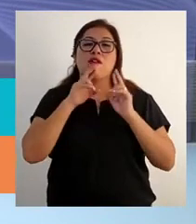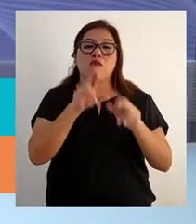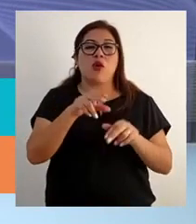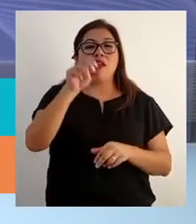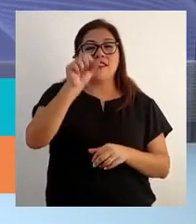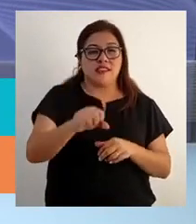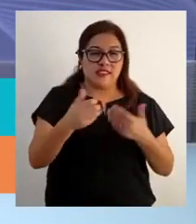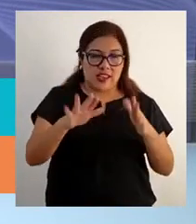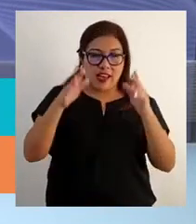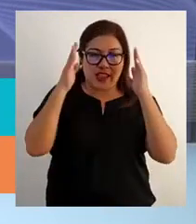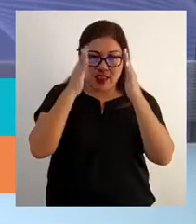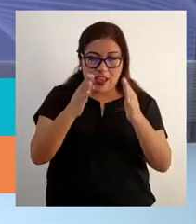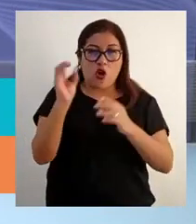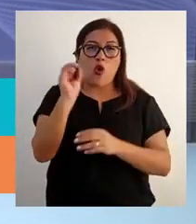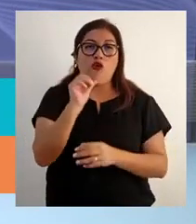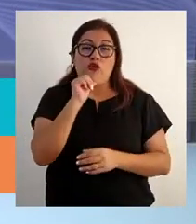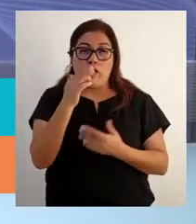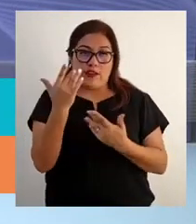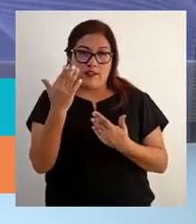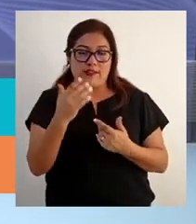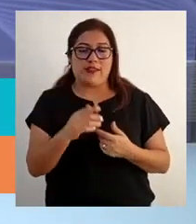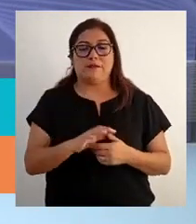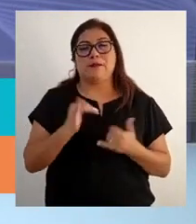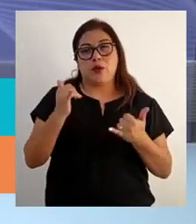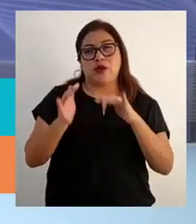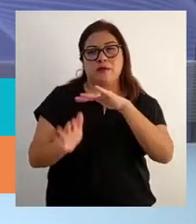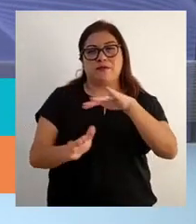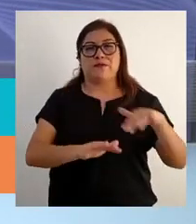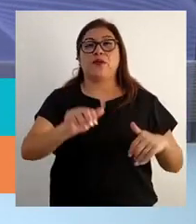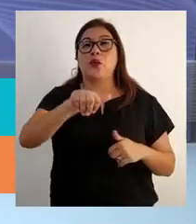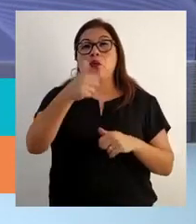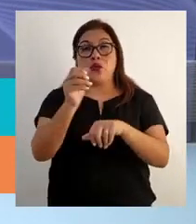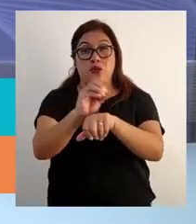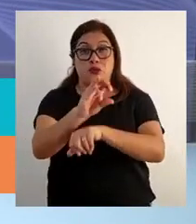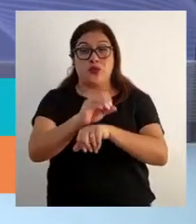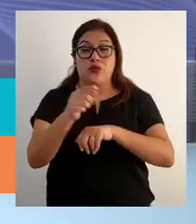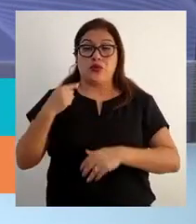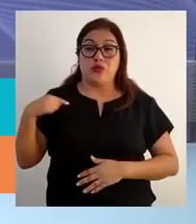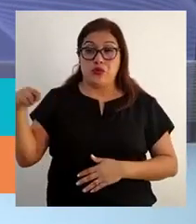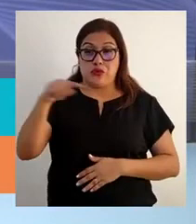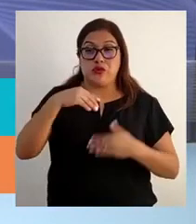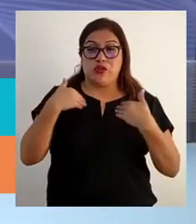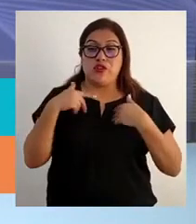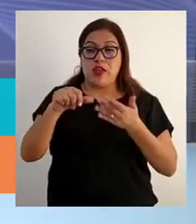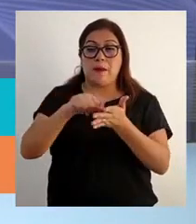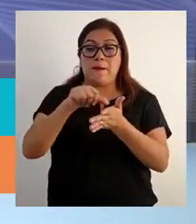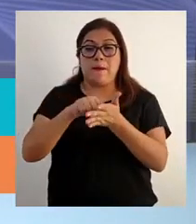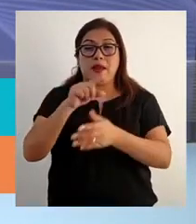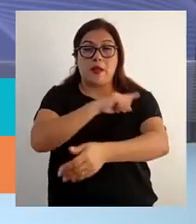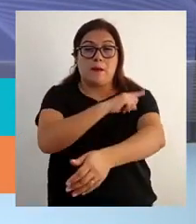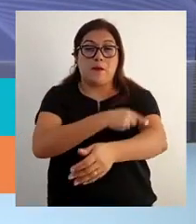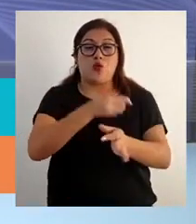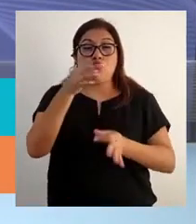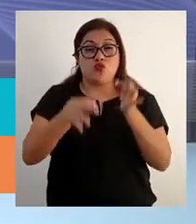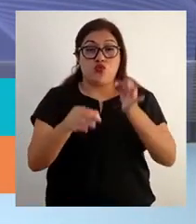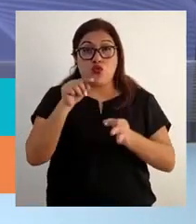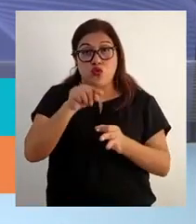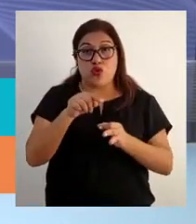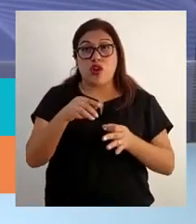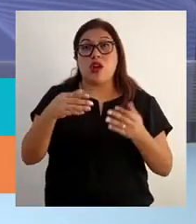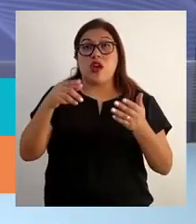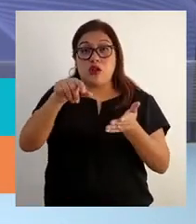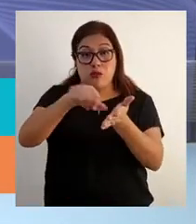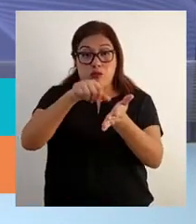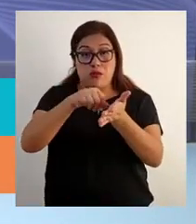sí, y otra recomendación es, nosotros tenemos la página del Poder Judicial totalmente accesible, entonces yo le